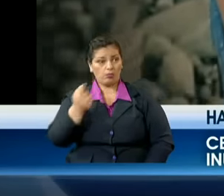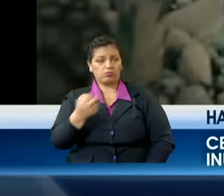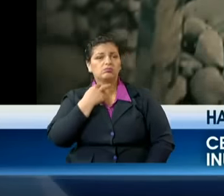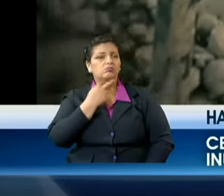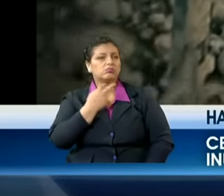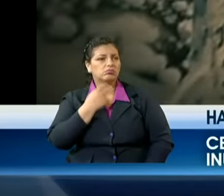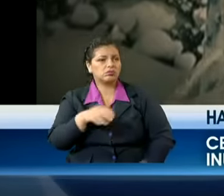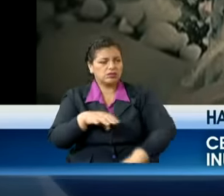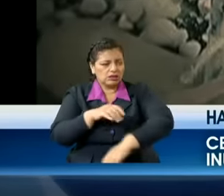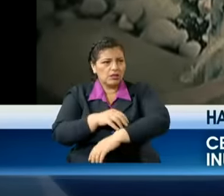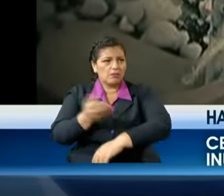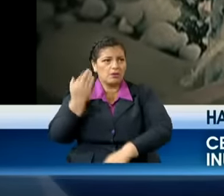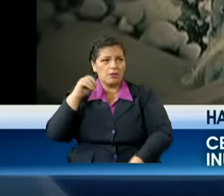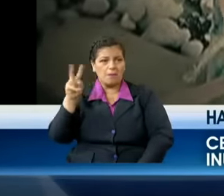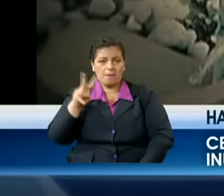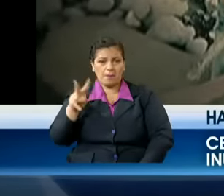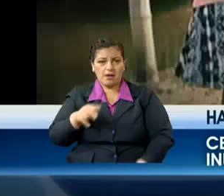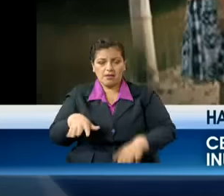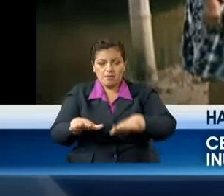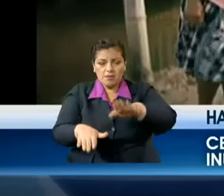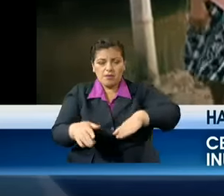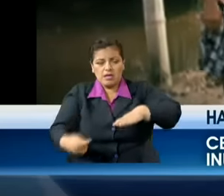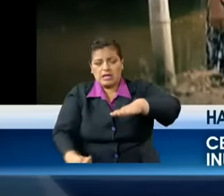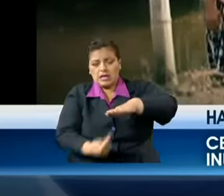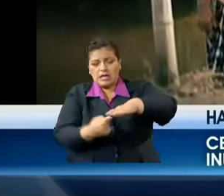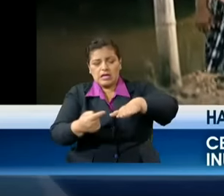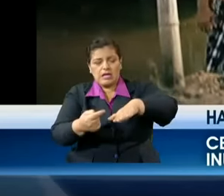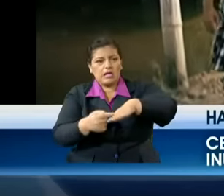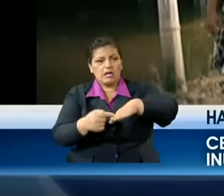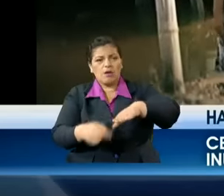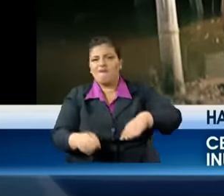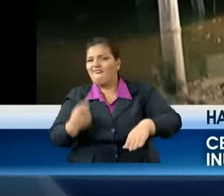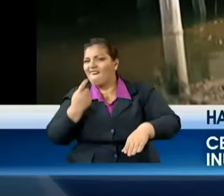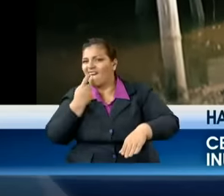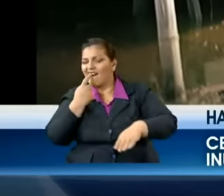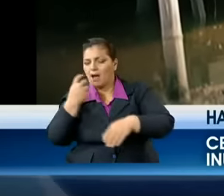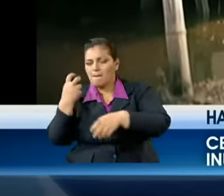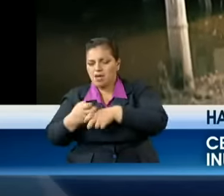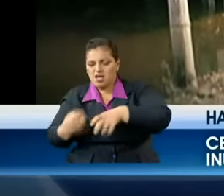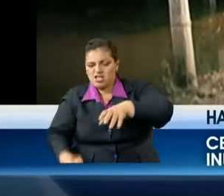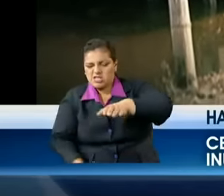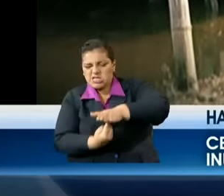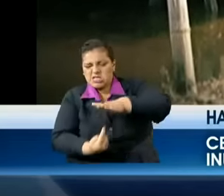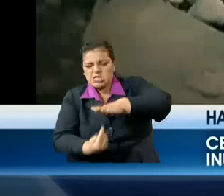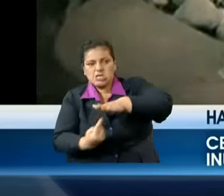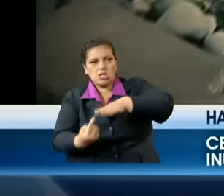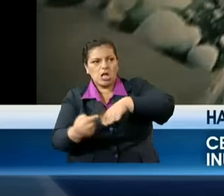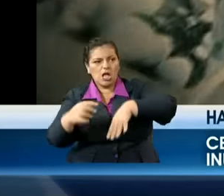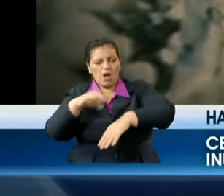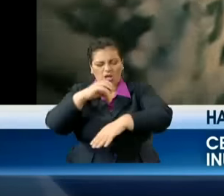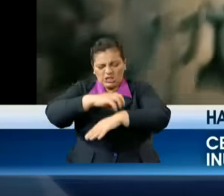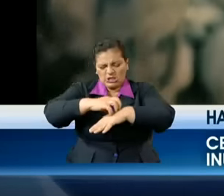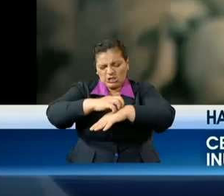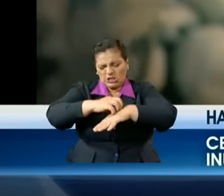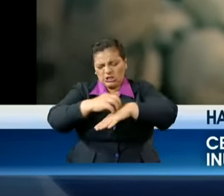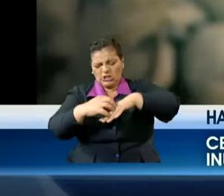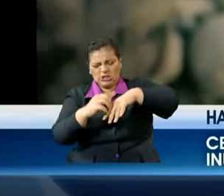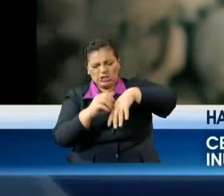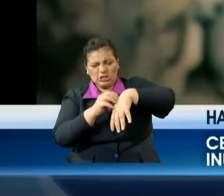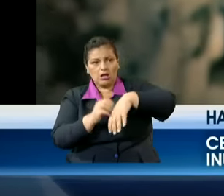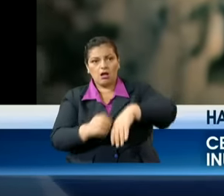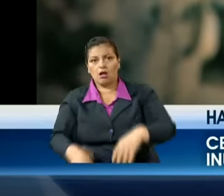de la inundación? Sí, de las lluvias, de agua sucia y las piedritas esas que se meten en los zapatos, entonces le va haciendo hueco. Me lavaba con agua